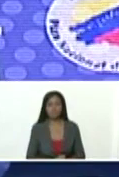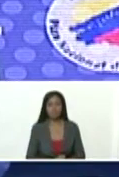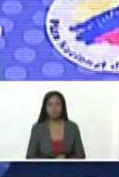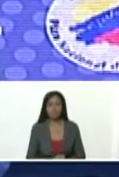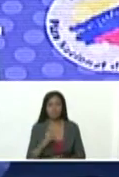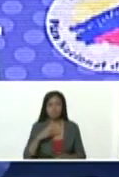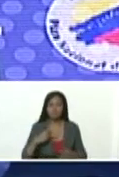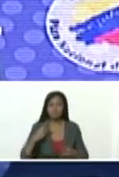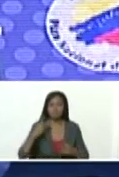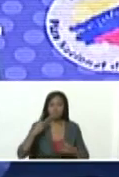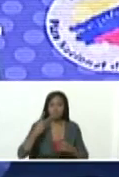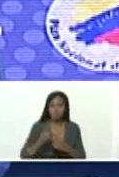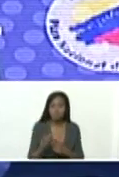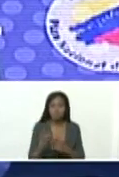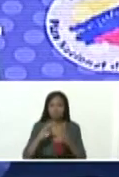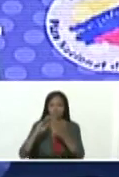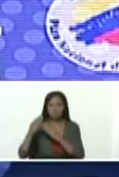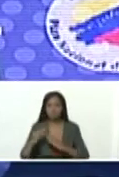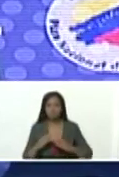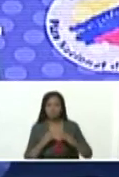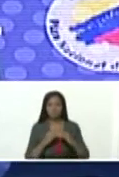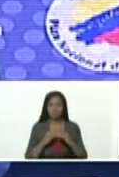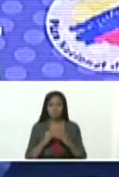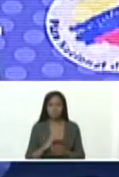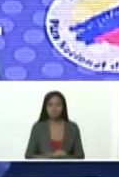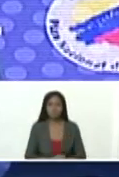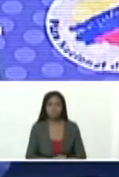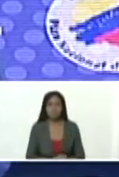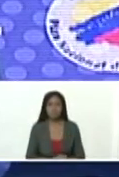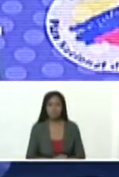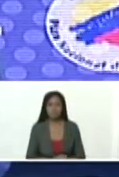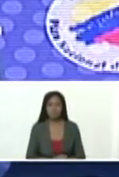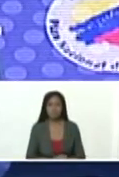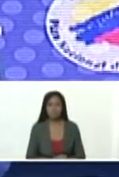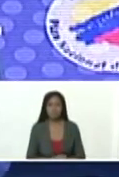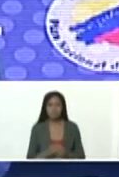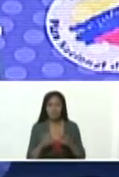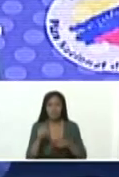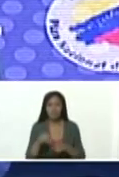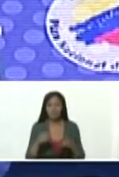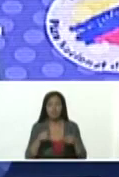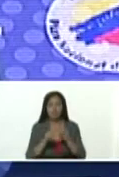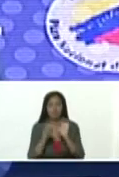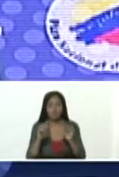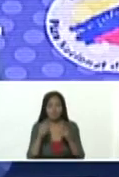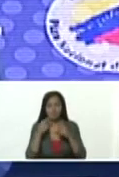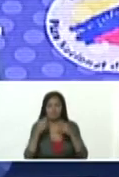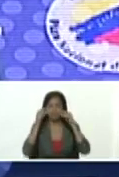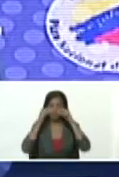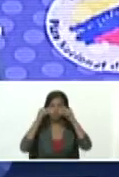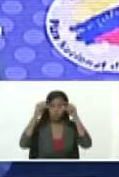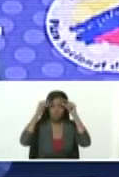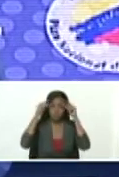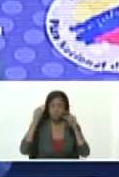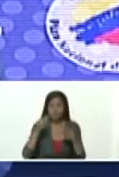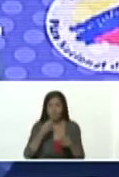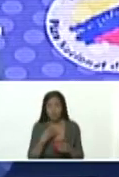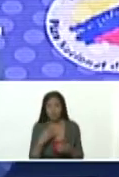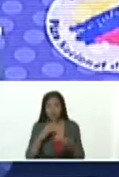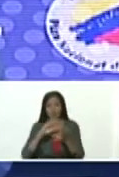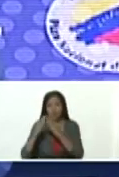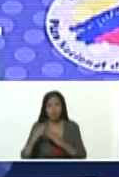valor de la comunidad. La toparquía, decía Simón Rodríguez. Bueno, la comuna.